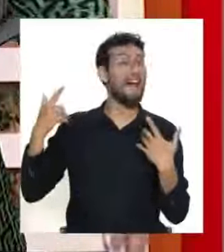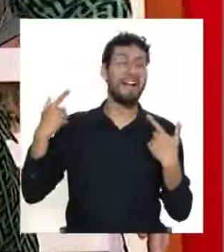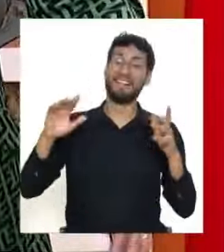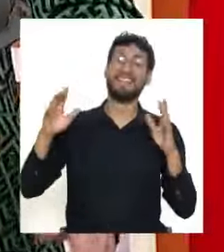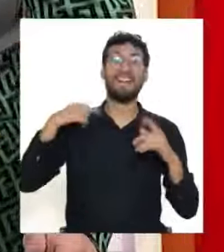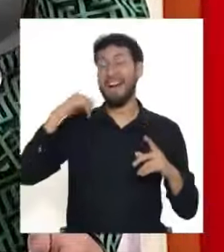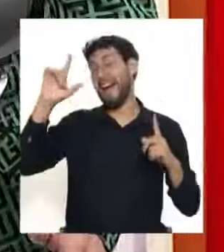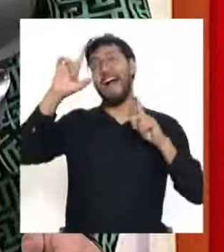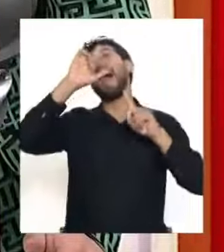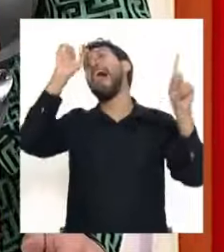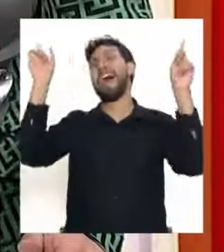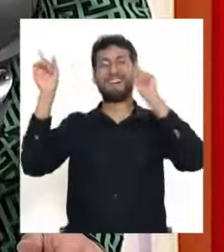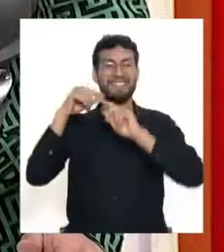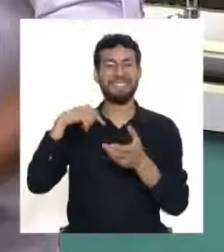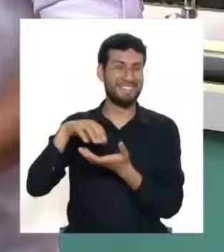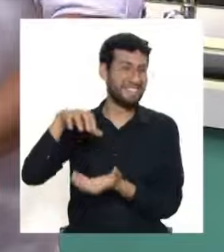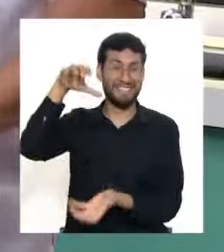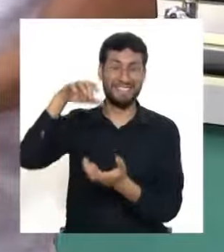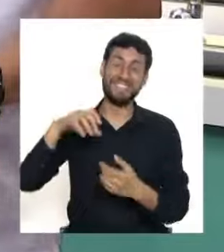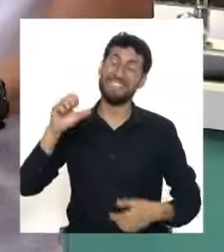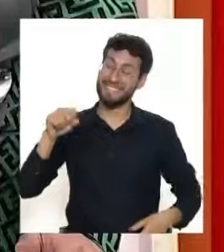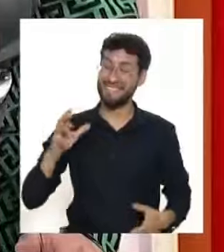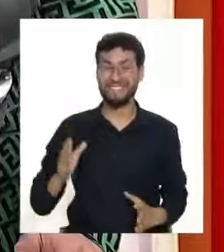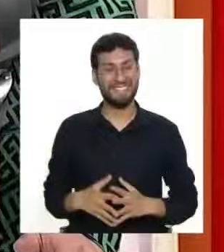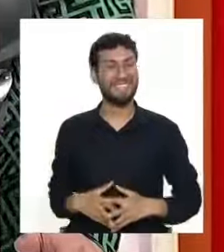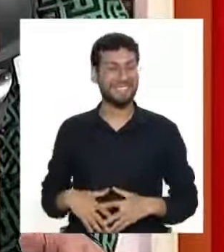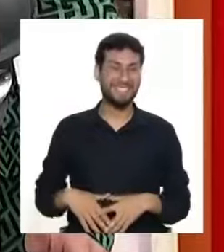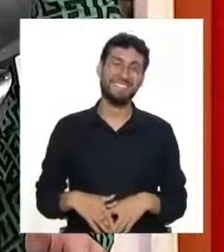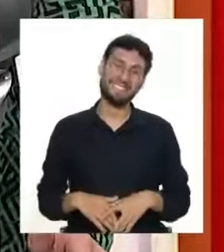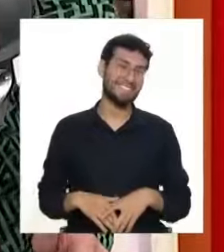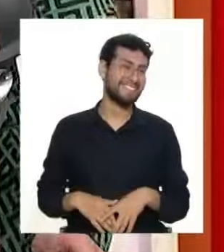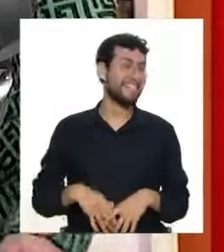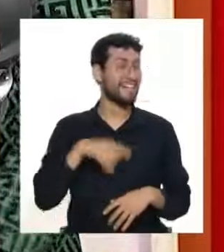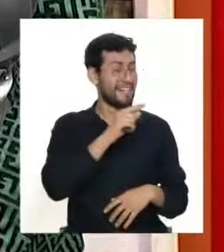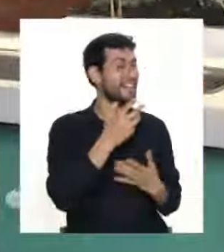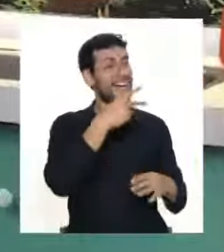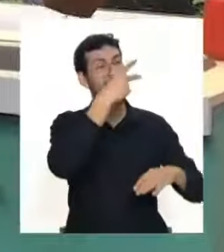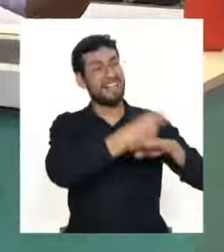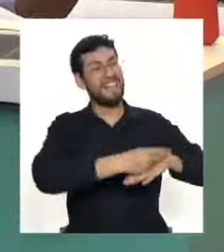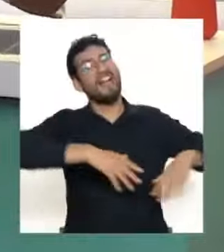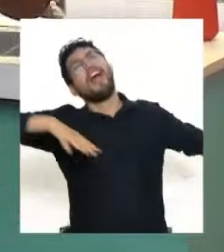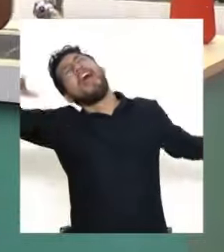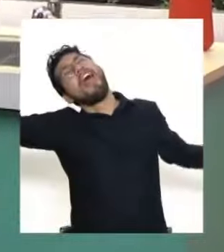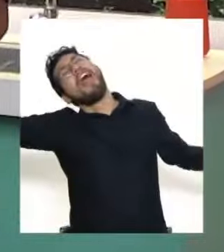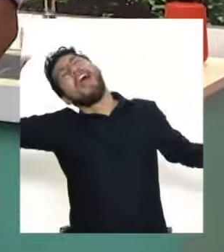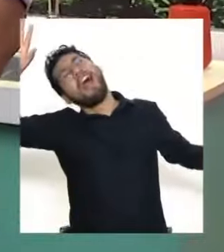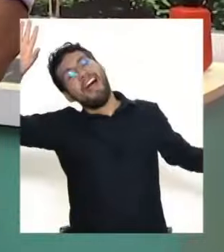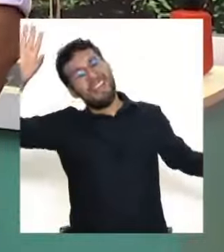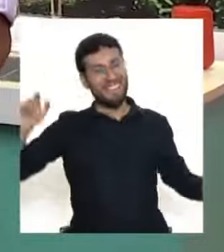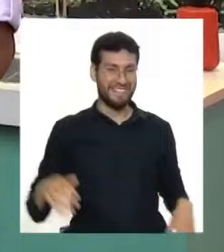¿sabes cómo amaneció? Con una botella. Claro. Sí. Amaneció en la playa.